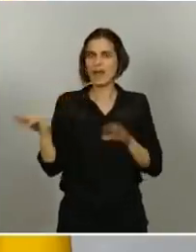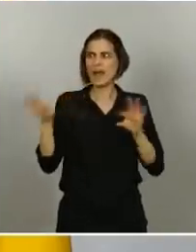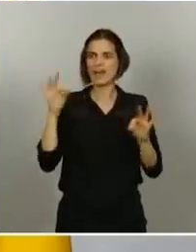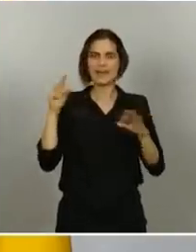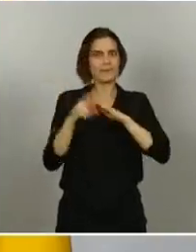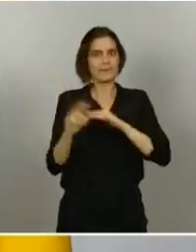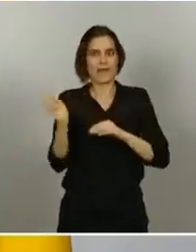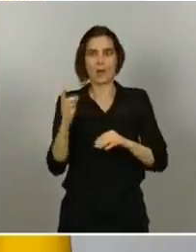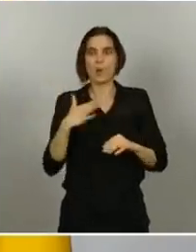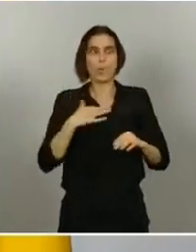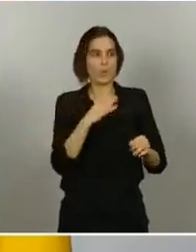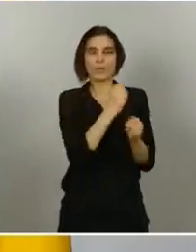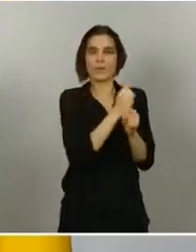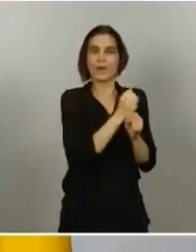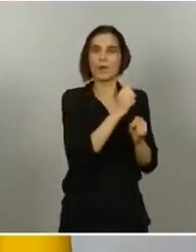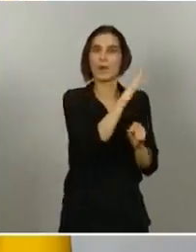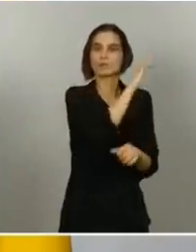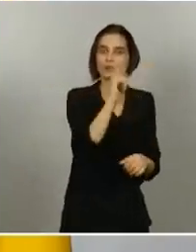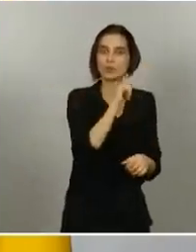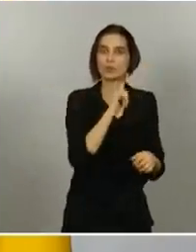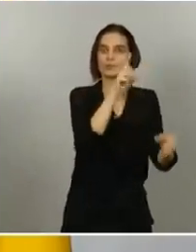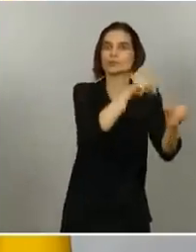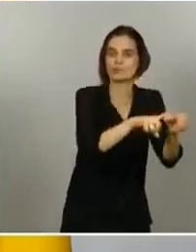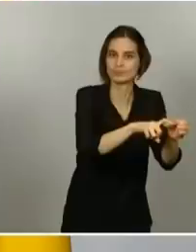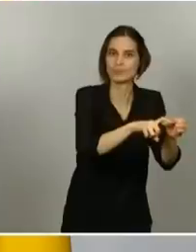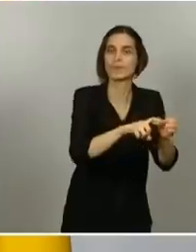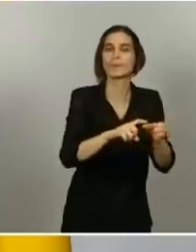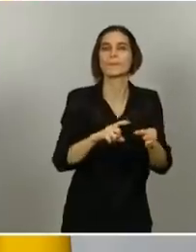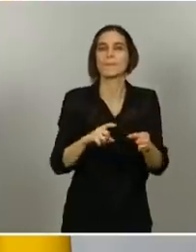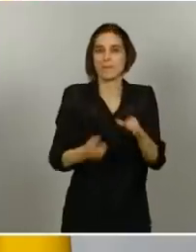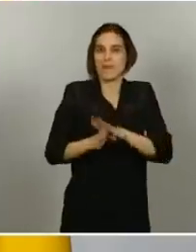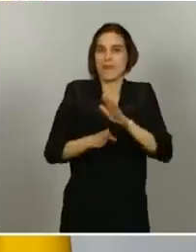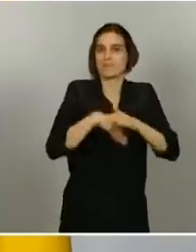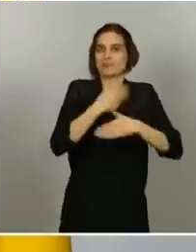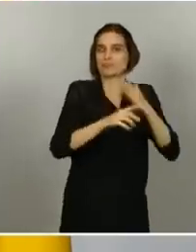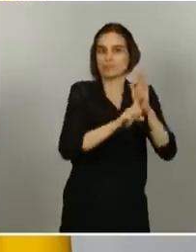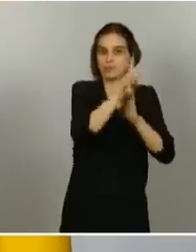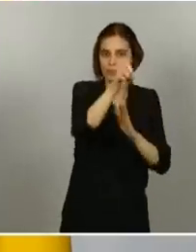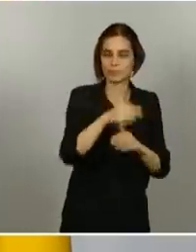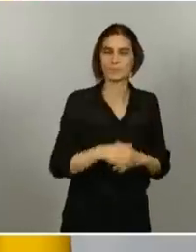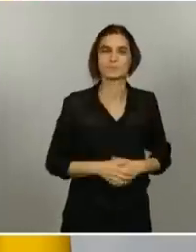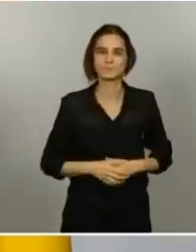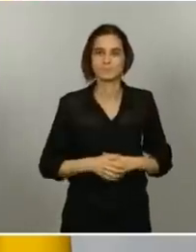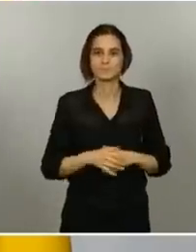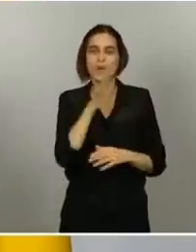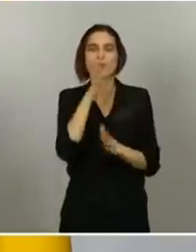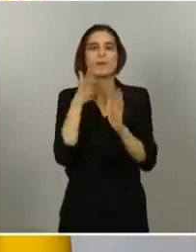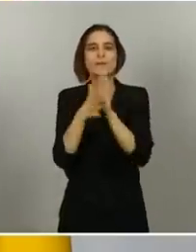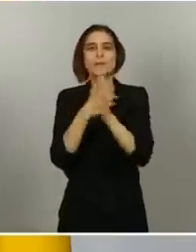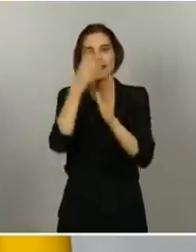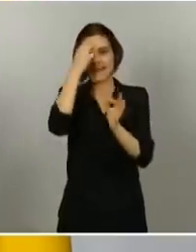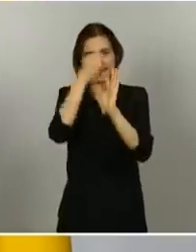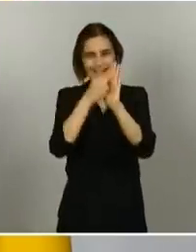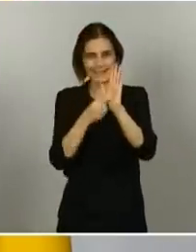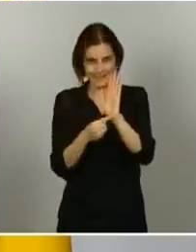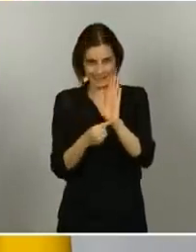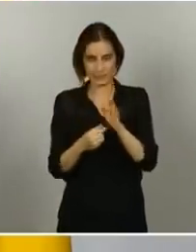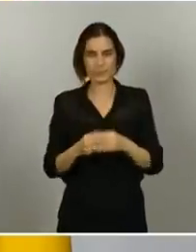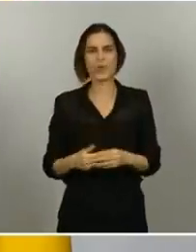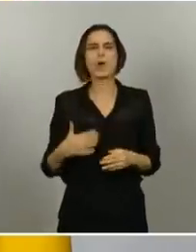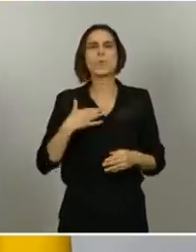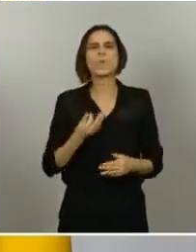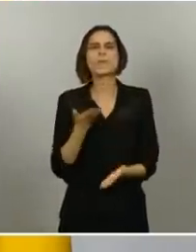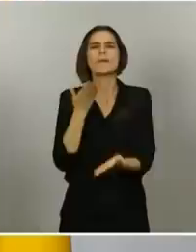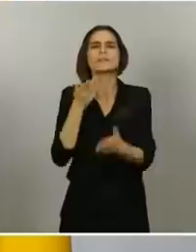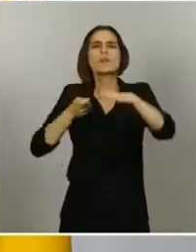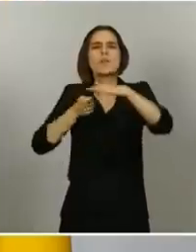les explico a continuación os requisitos necesarios para acceder ao ingreso mínimo vital podrán solicitar a prestación todas as persoas